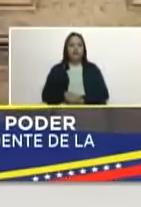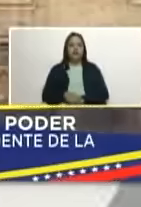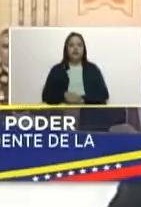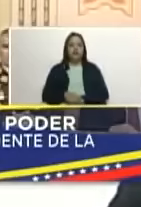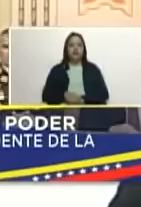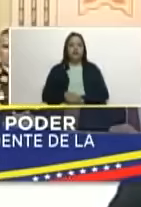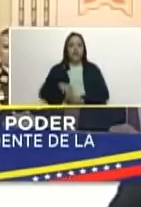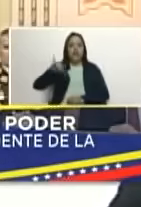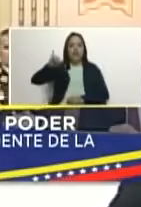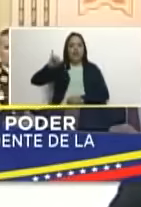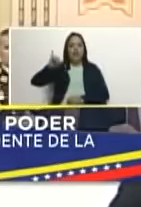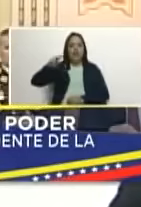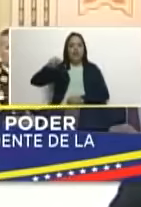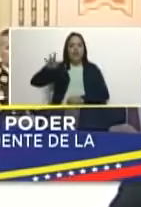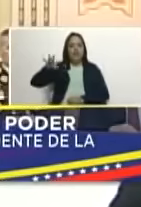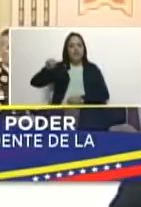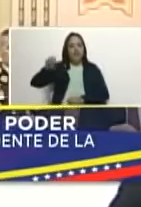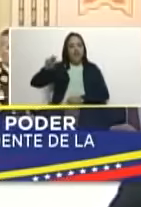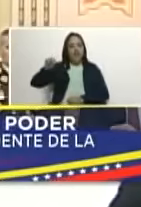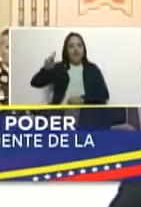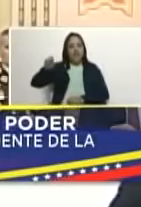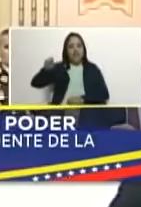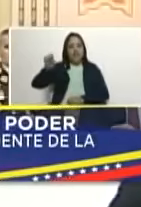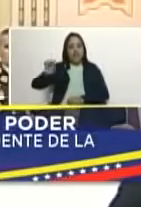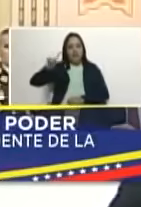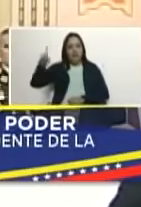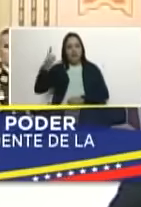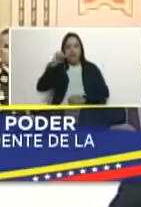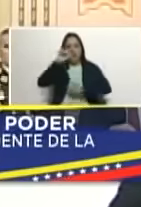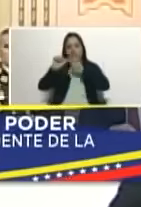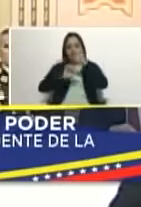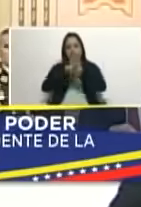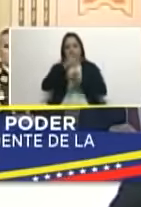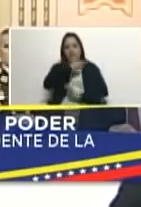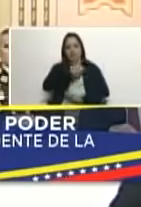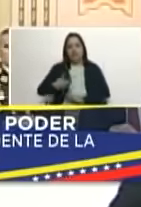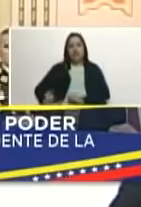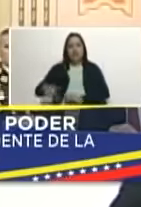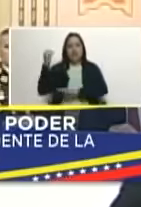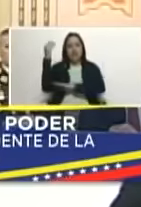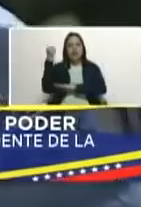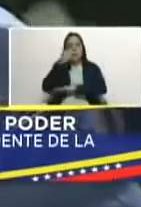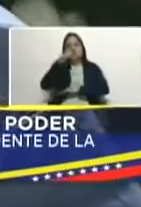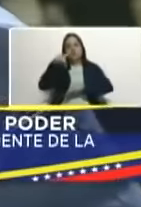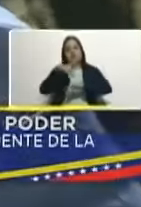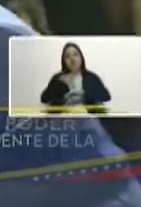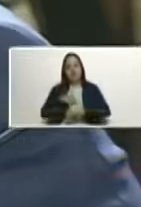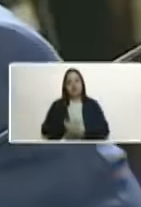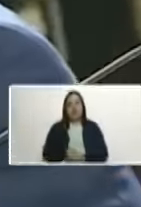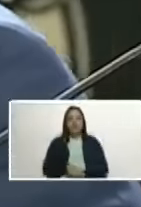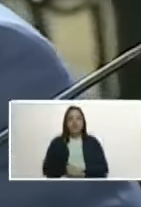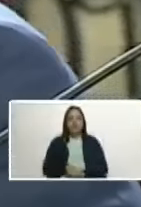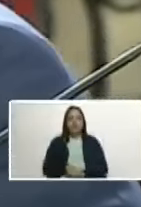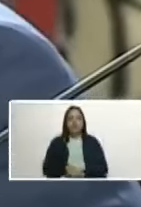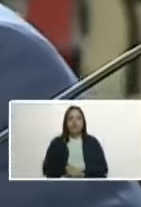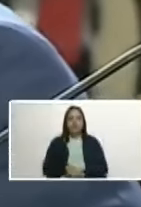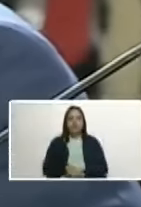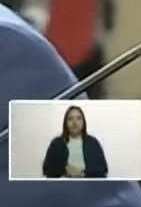Pedro Infante, primer vicepresidente de la Asamblea Nacional.